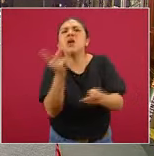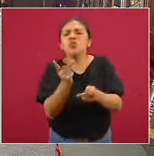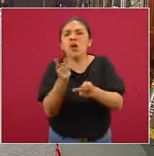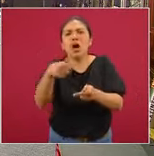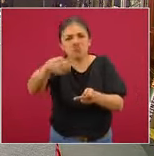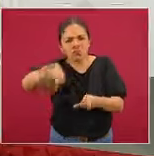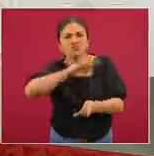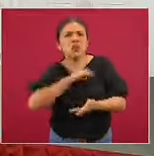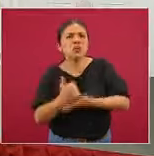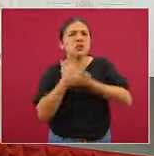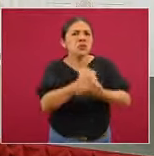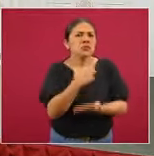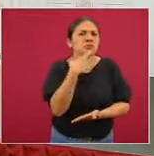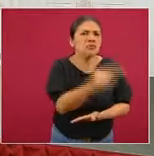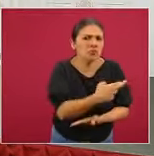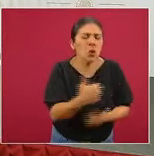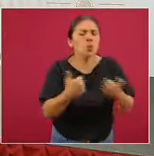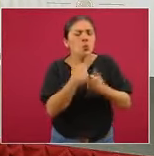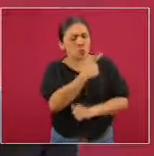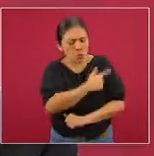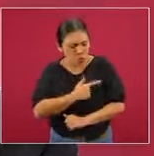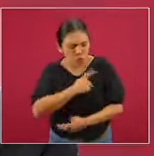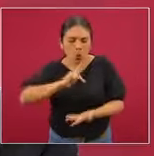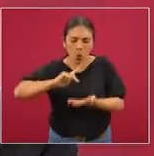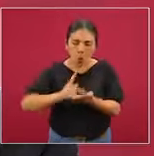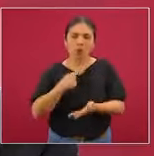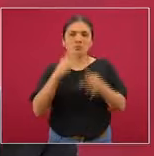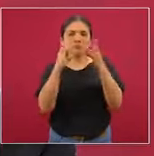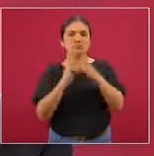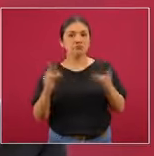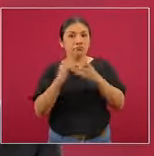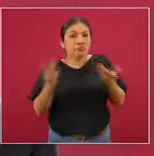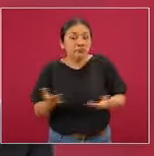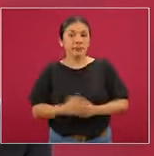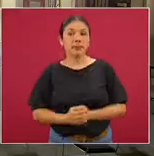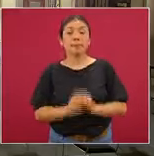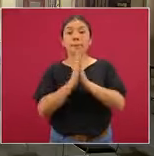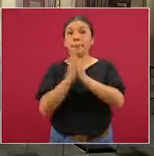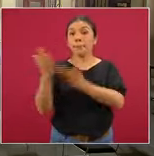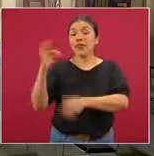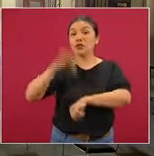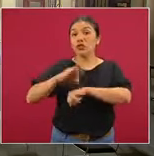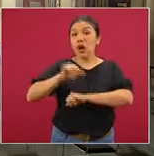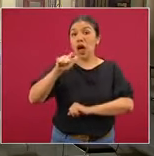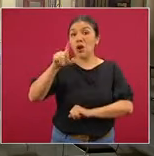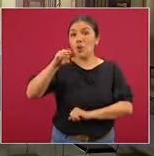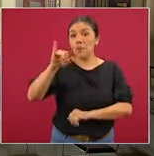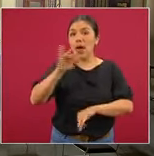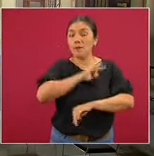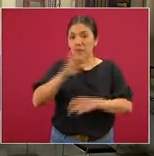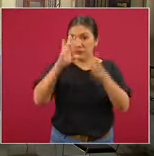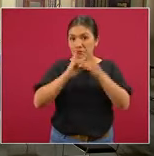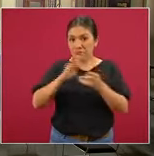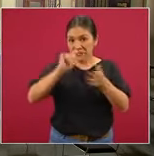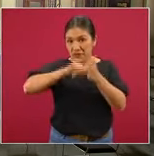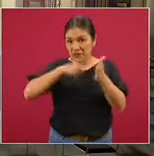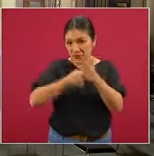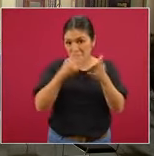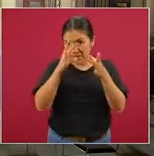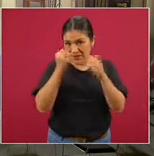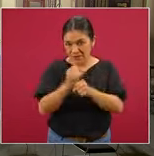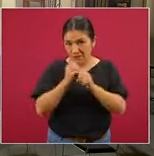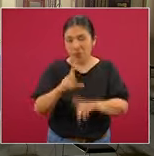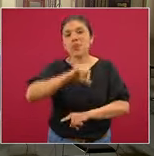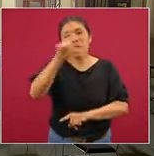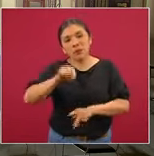y, como decimos siempre, con mucho gusto lo volvemos a explicar. Le pido al doctor Alomía, si es tan amable, de presentar el informe técnico y, por supuesto, abrimos